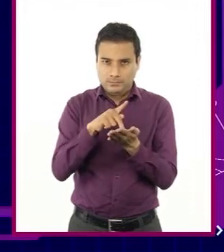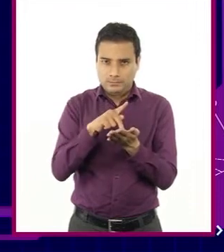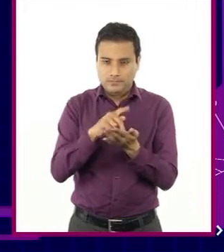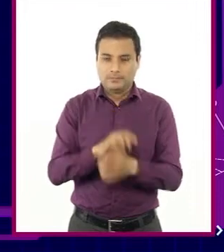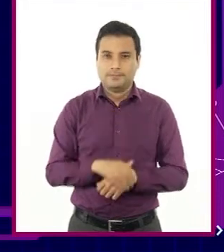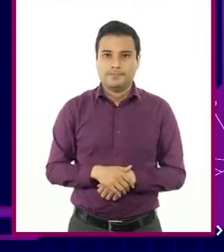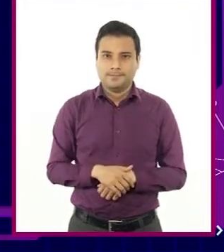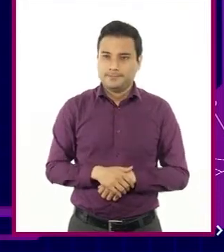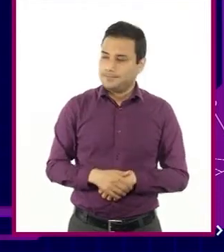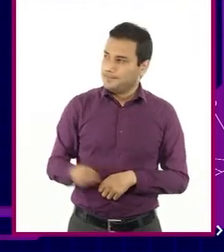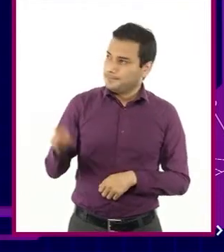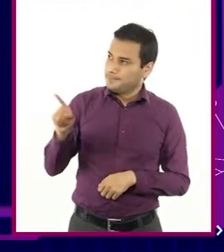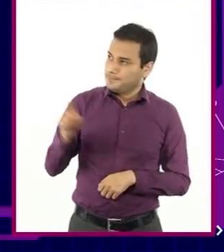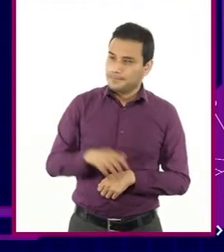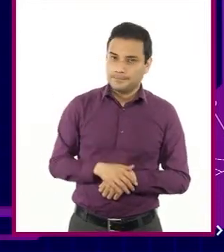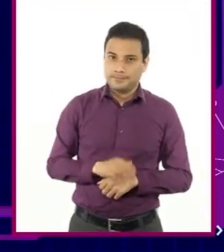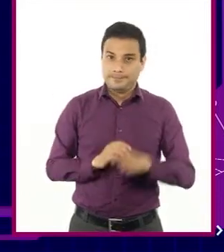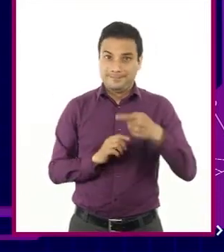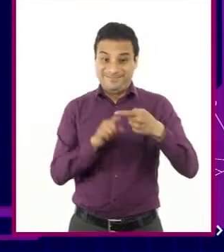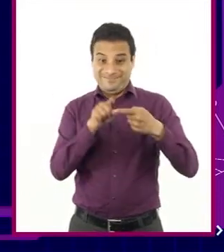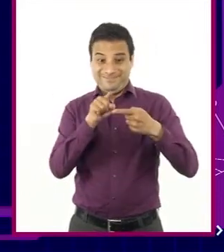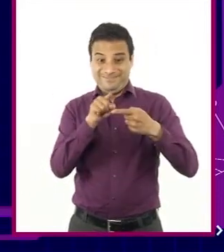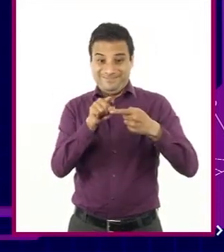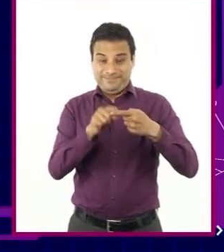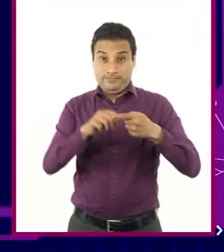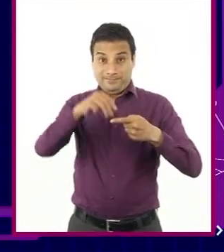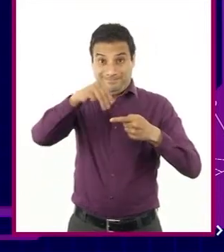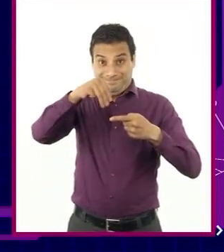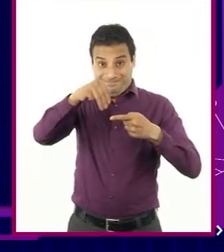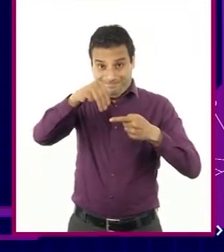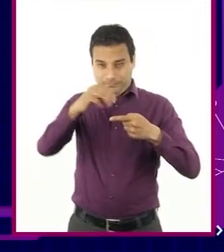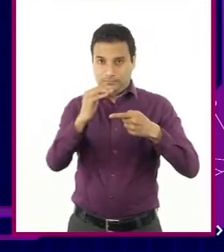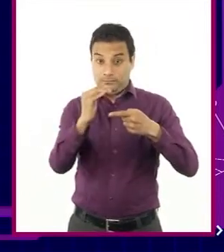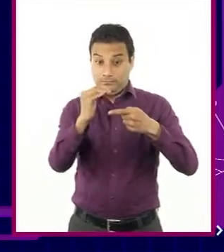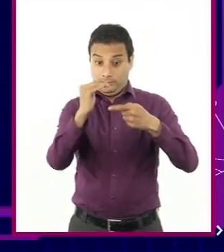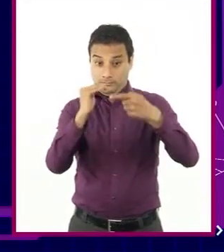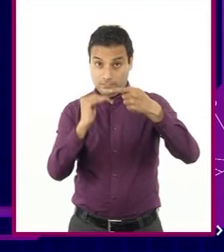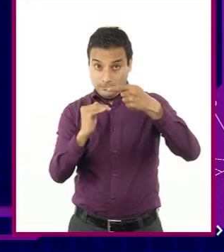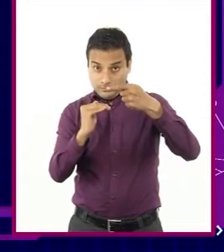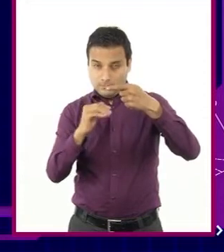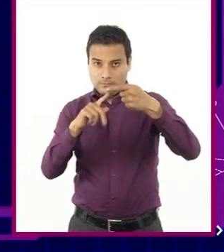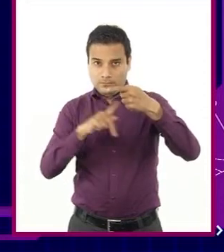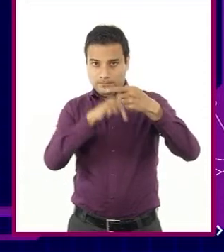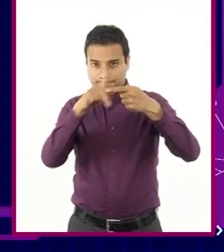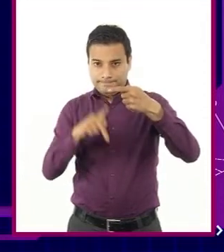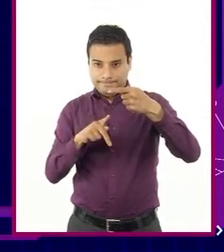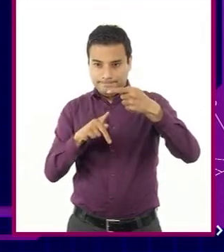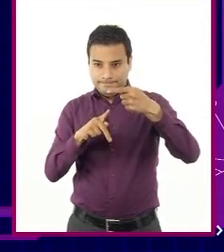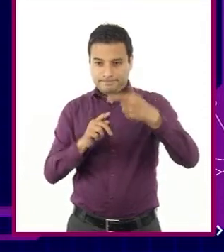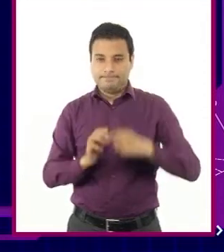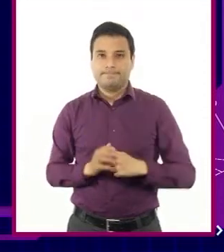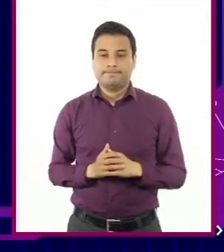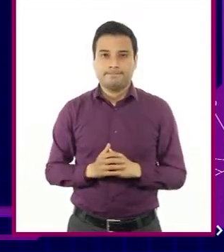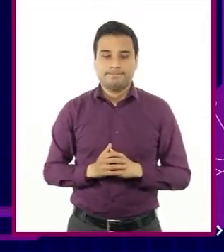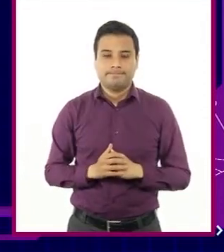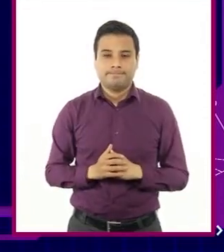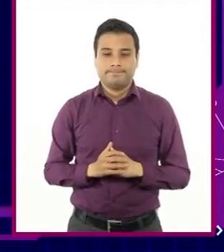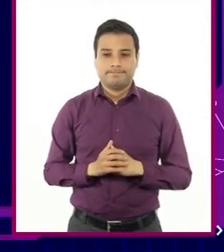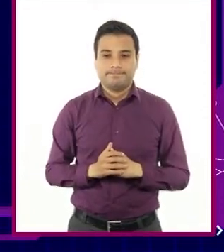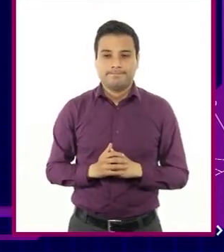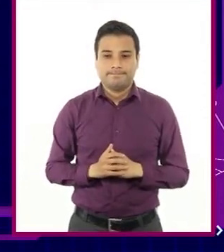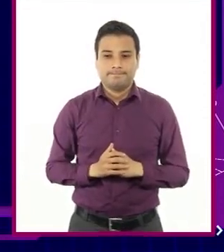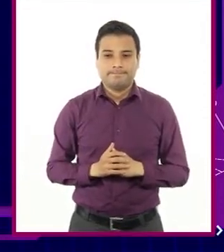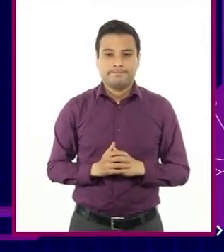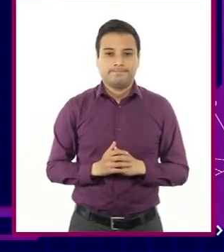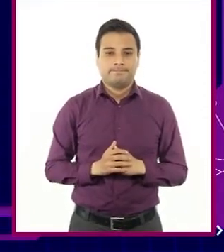medida millas en el numerador de la fracción y la unidad de medida kilómetros en el denominador. Es decir, el